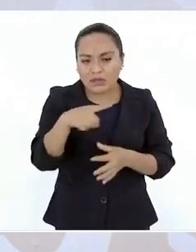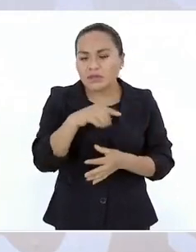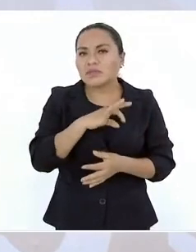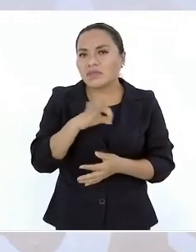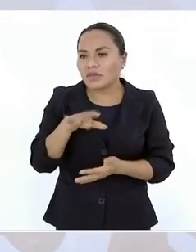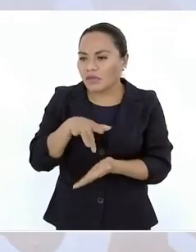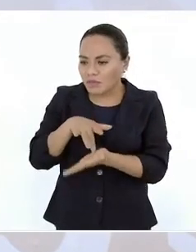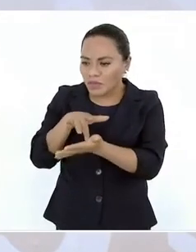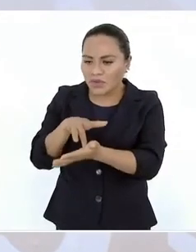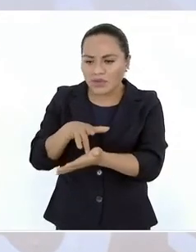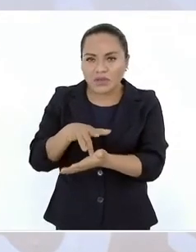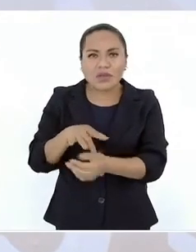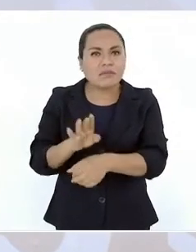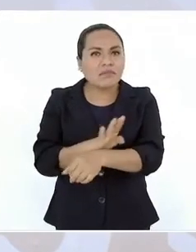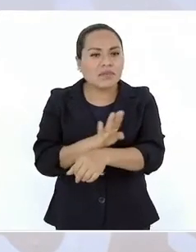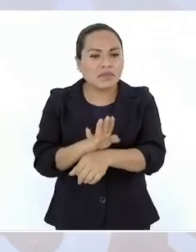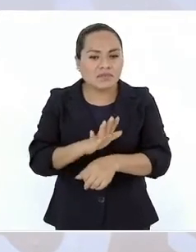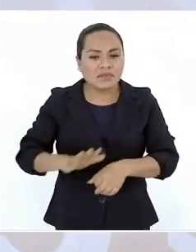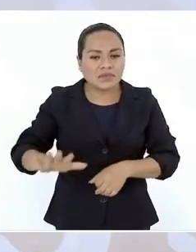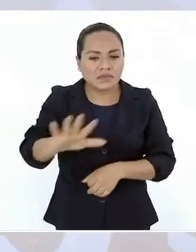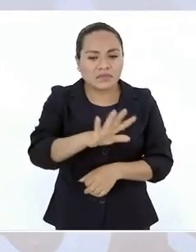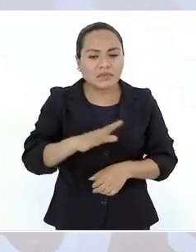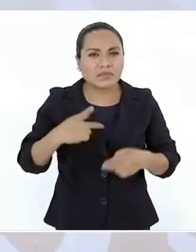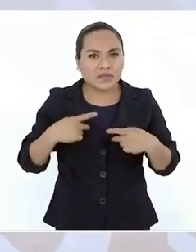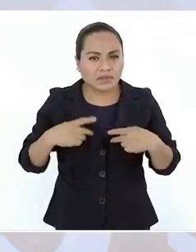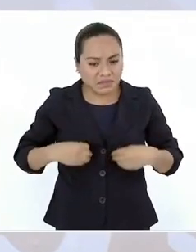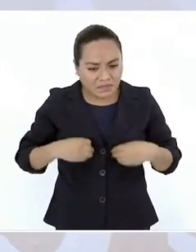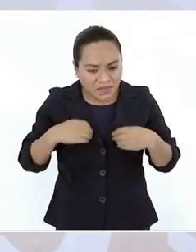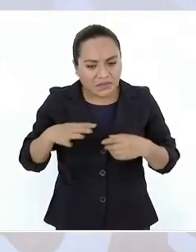es en beneficio del pueblo